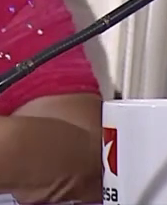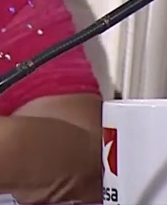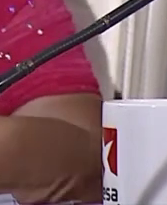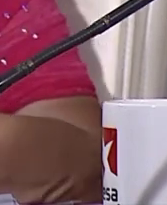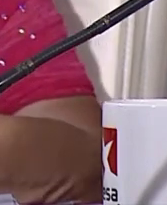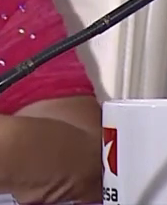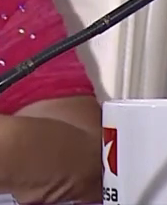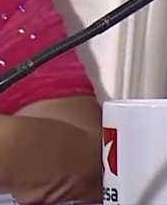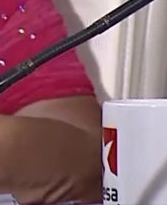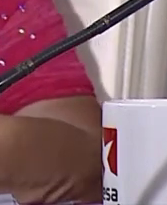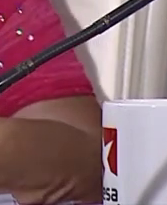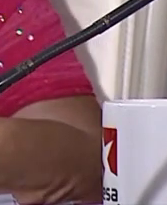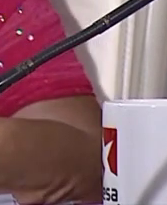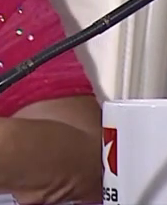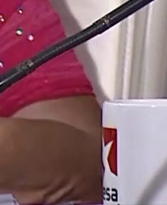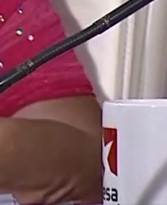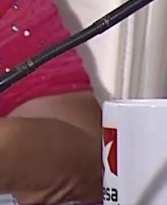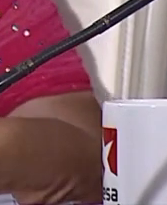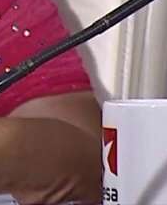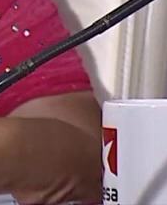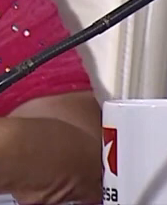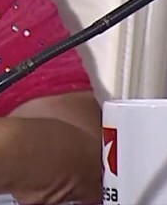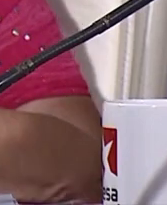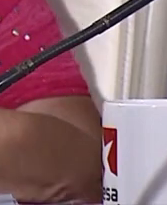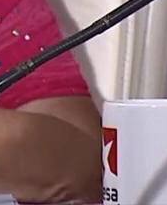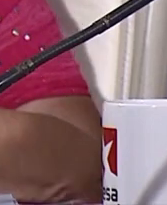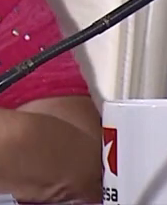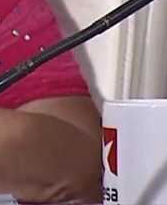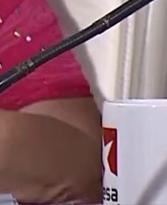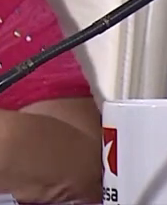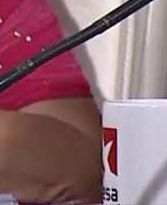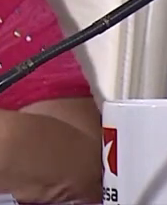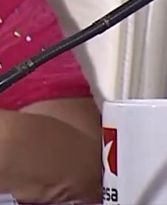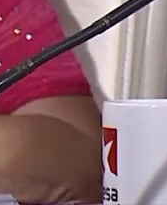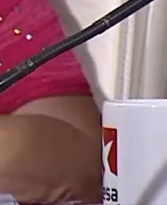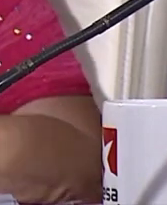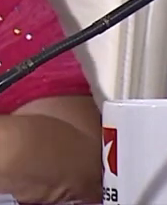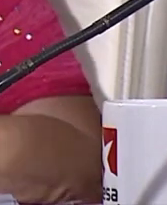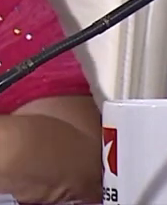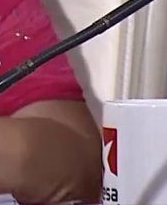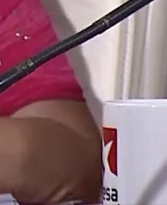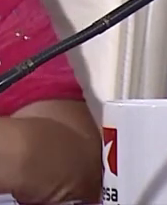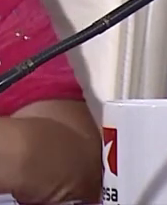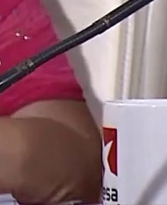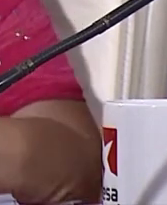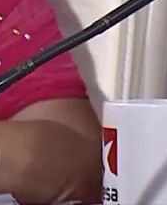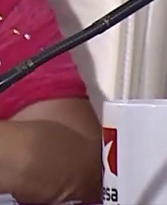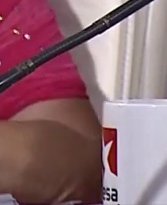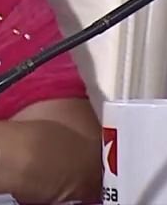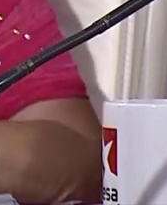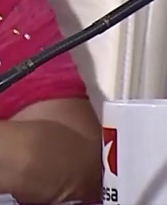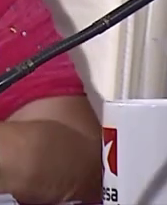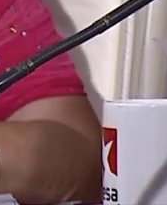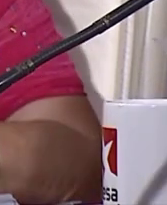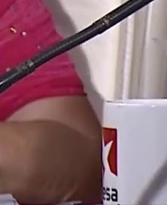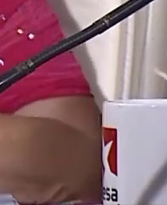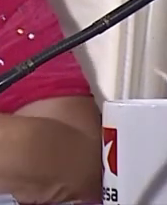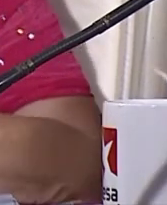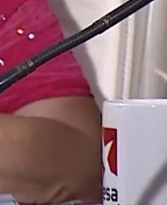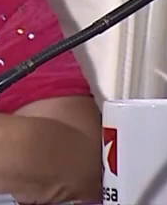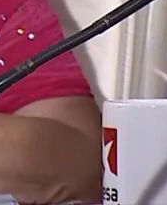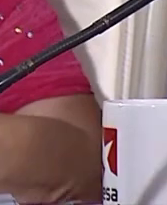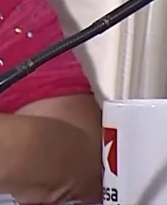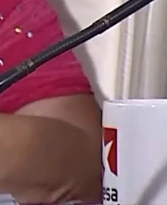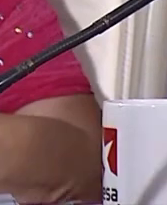atrás, y porque hay que retomar. El virus se multiplica, todos los virus se multiplican, en